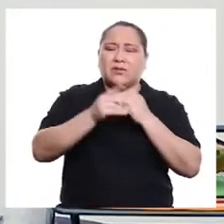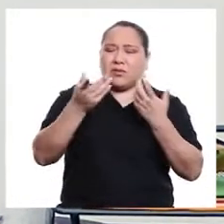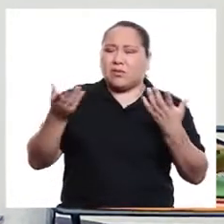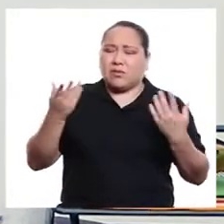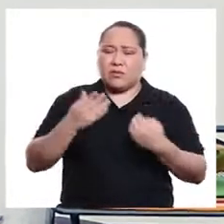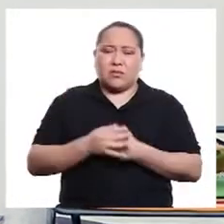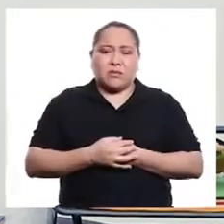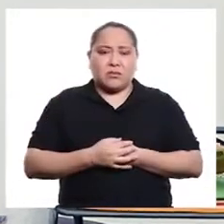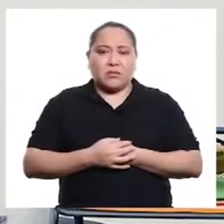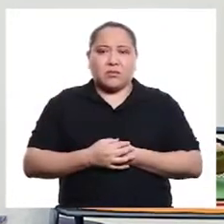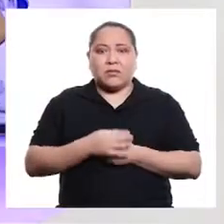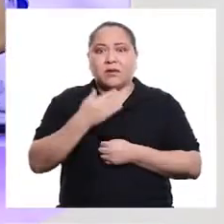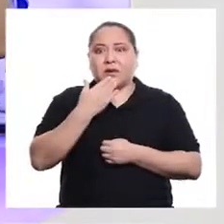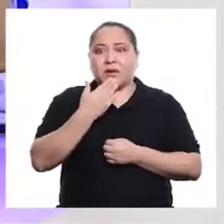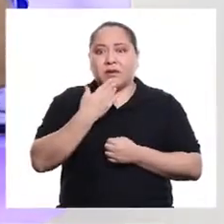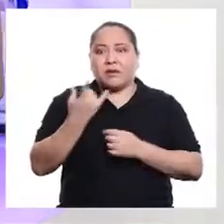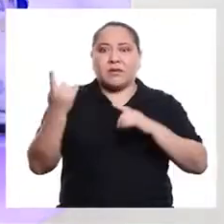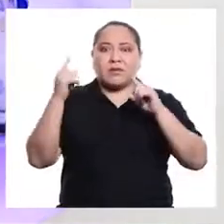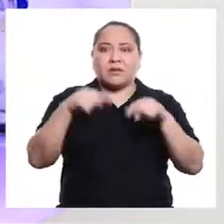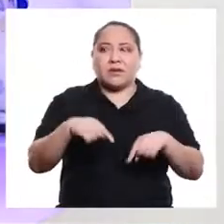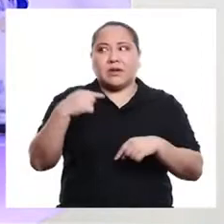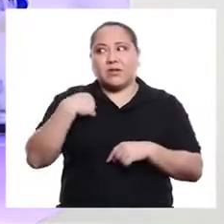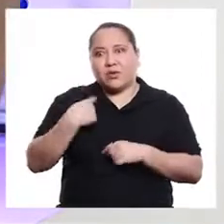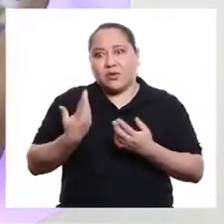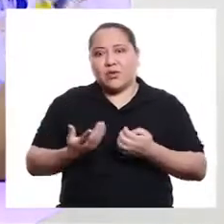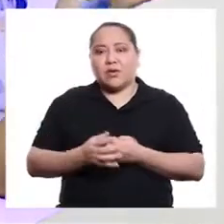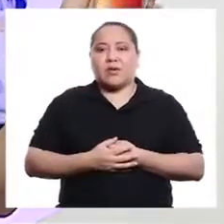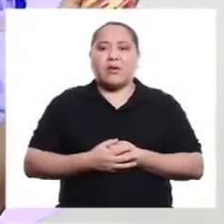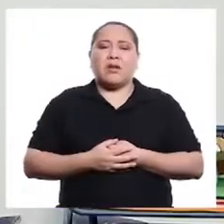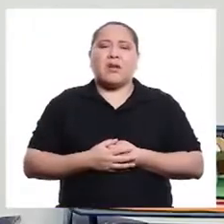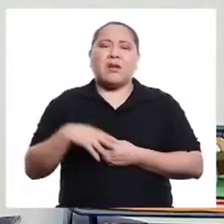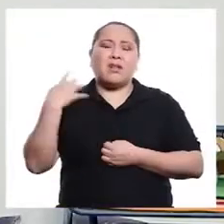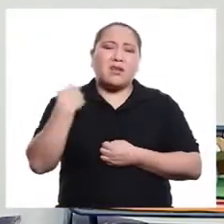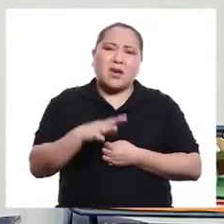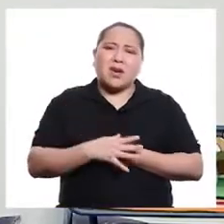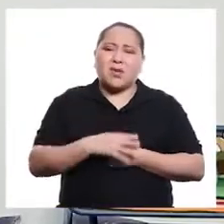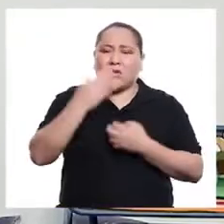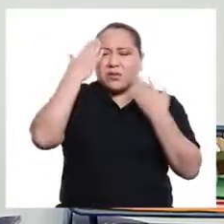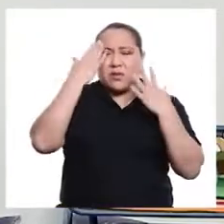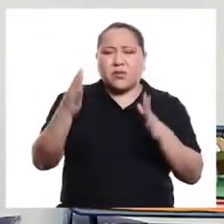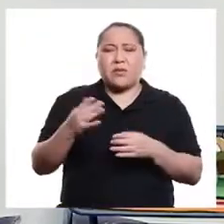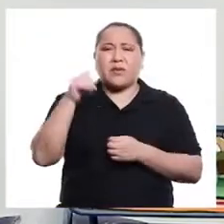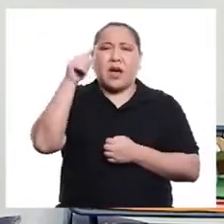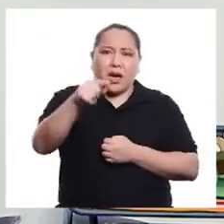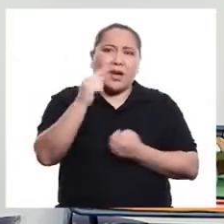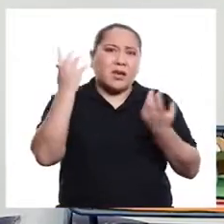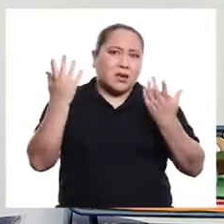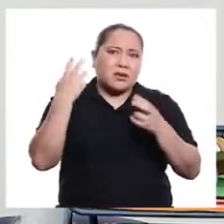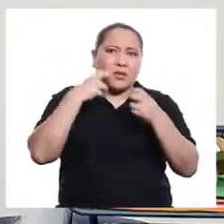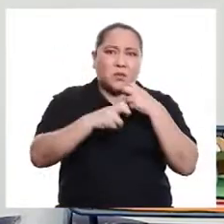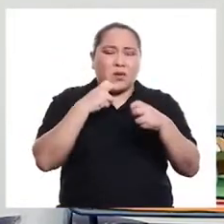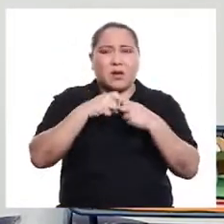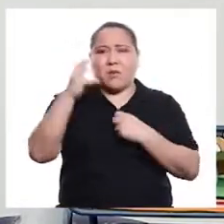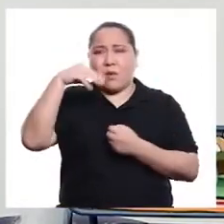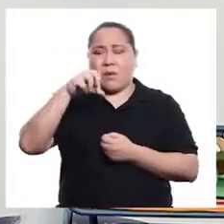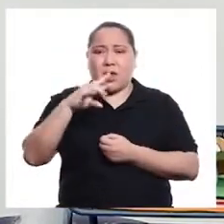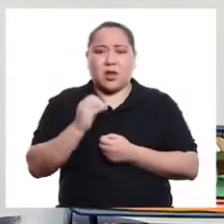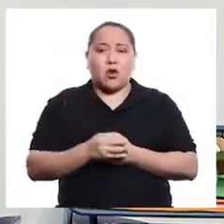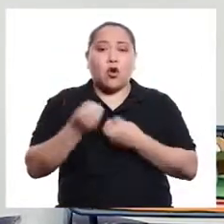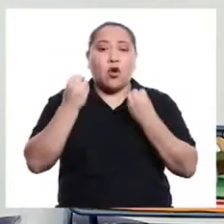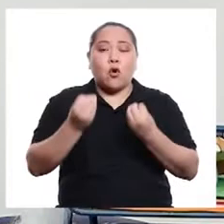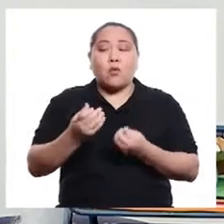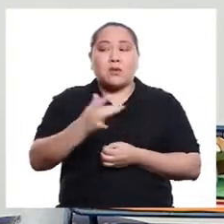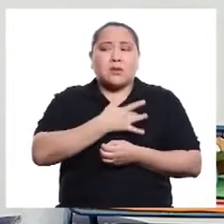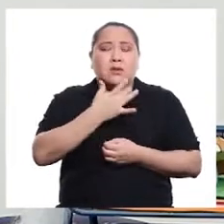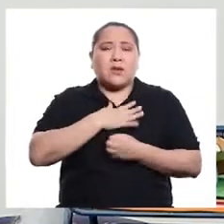los últimos tiempos. ¿Pero quién más va a venir al set sino yo? Ay, es que no lo sabemos. Y ahí radica el problema,